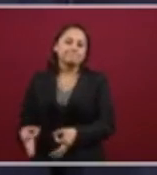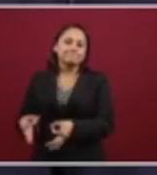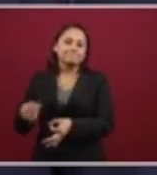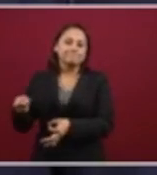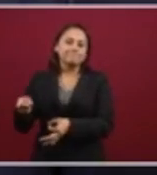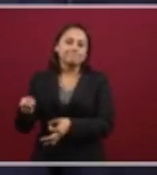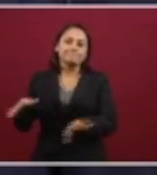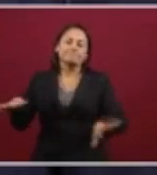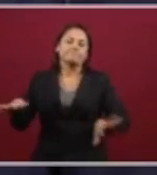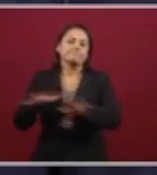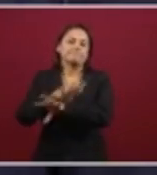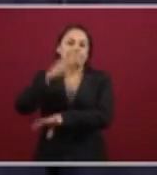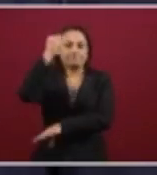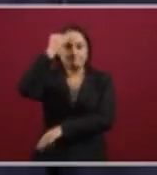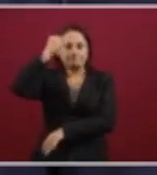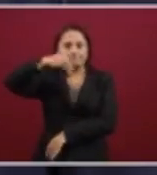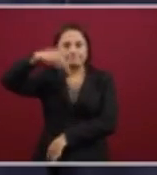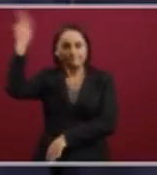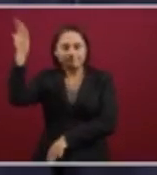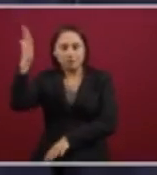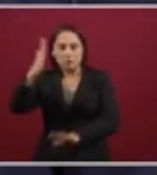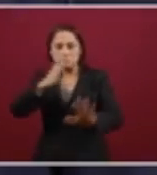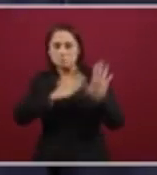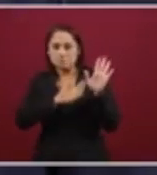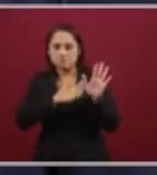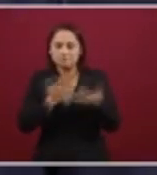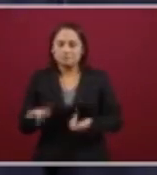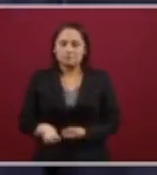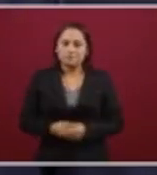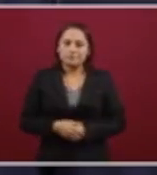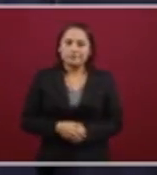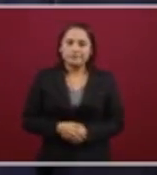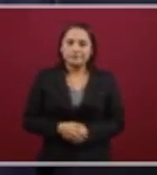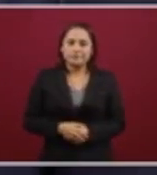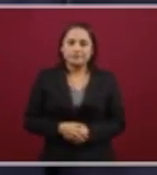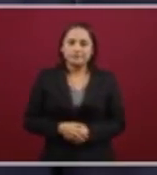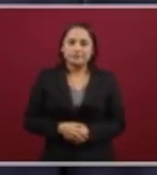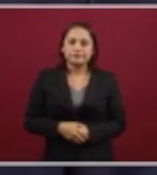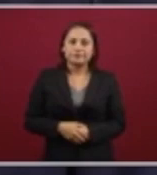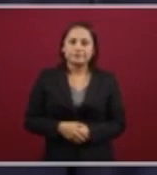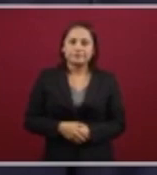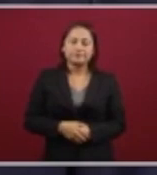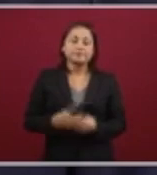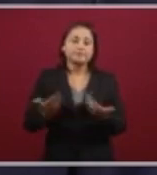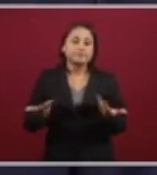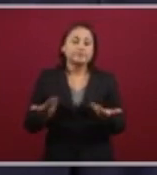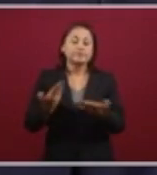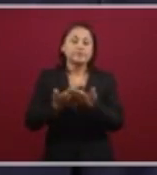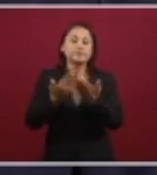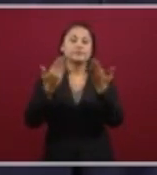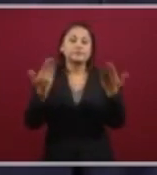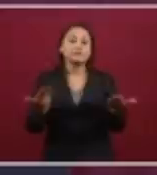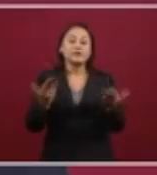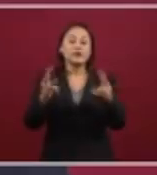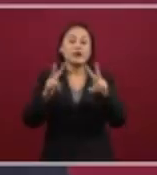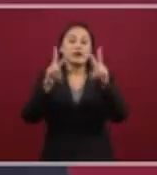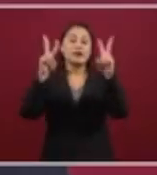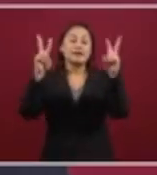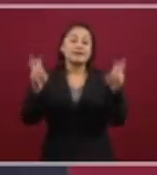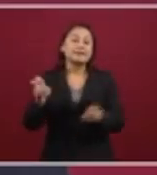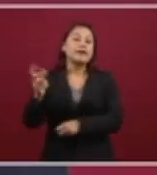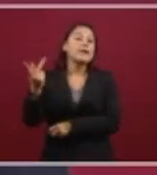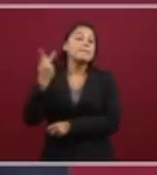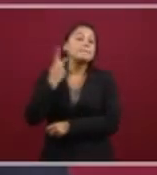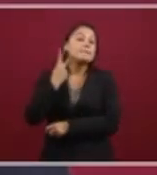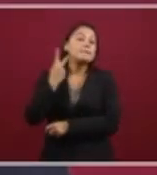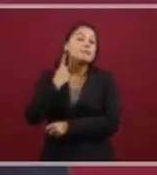lo que no es lo políticamente correcto, ¿sí?